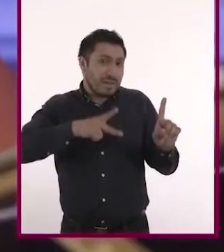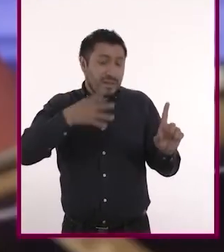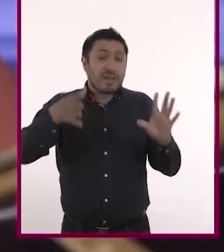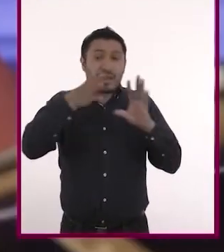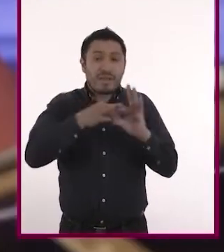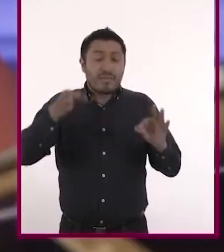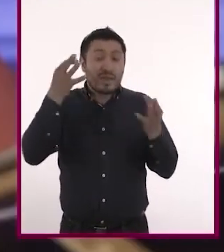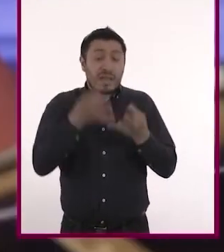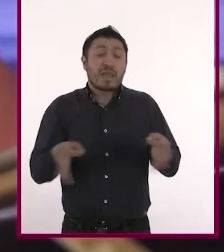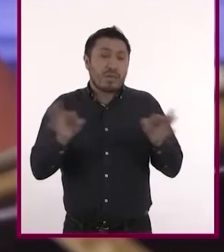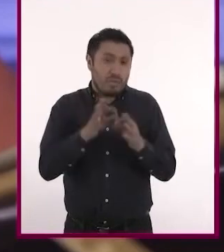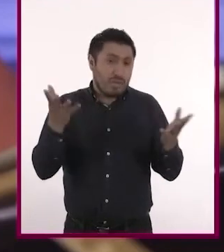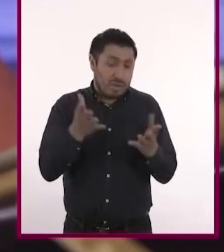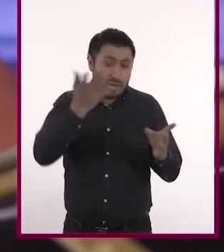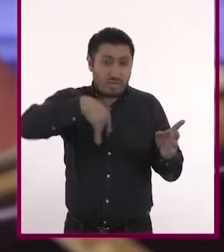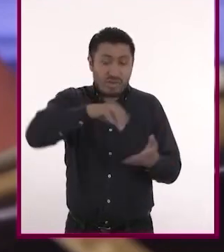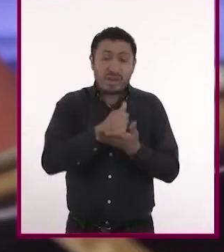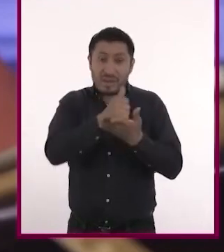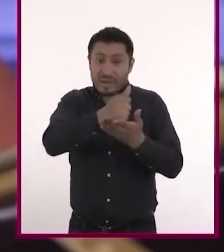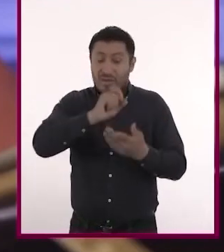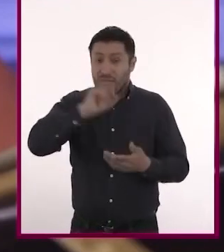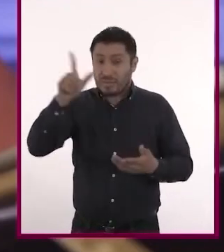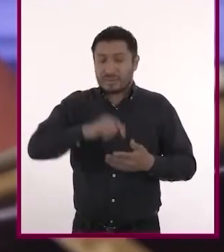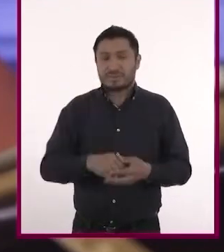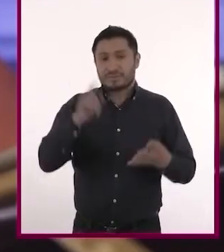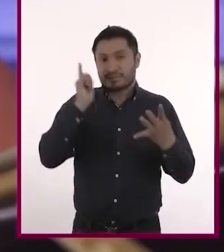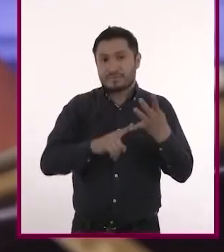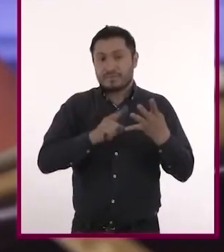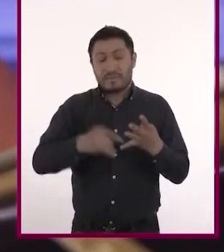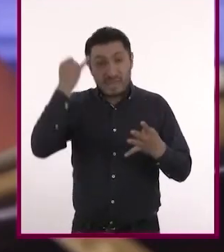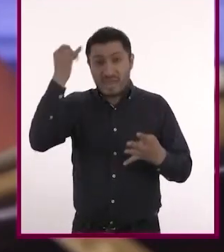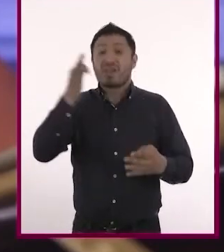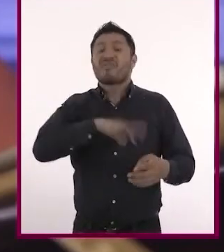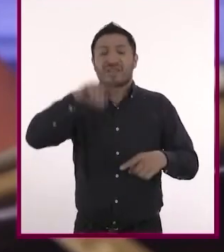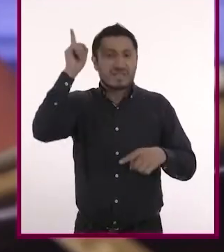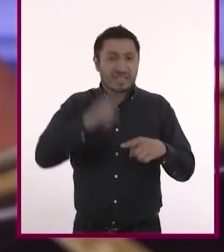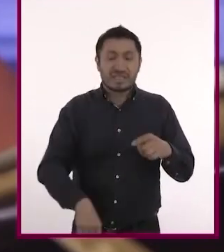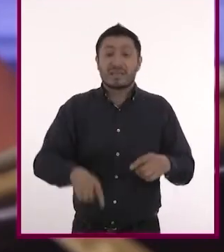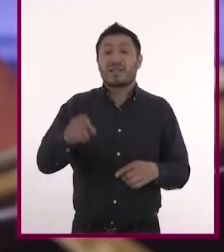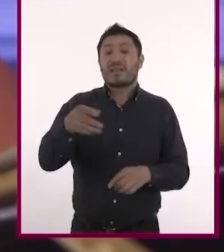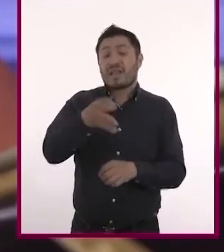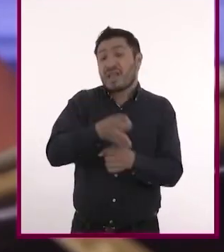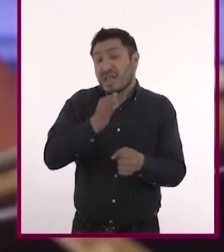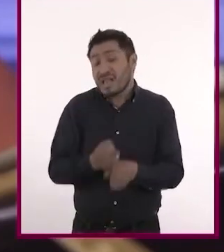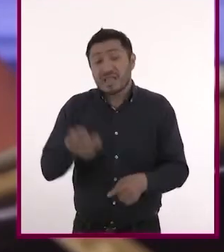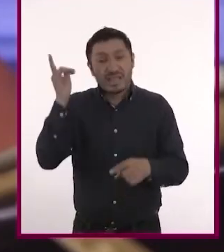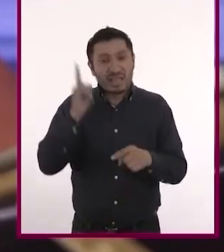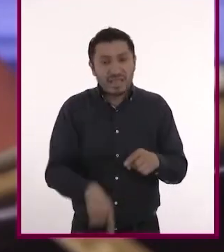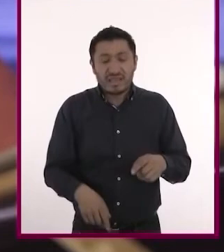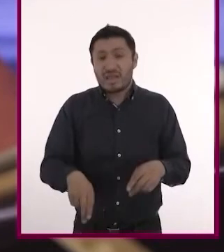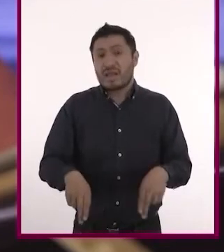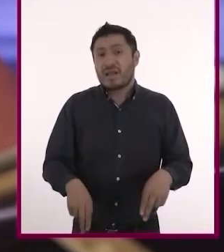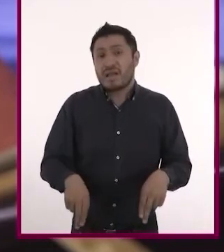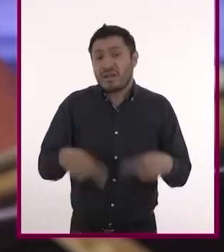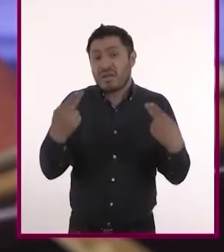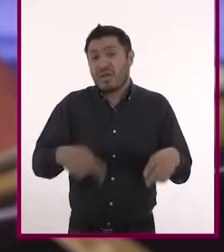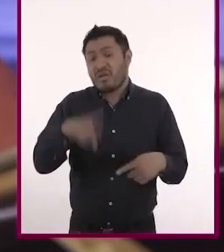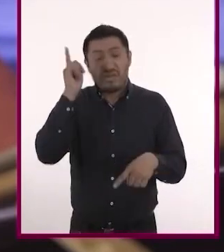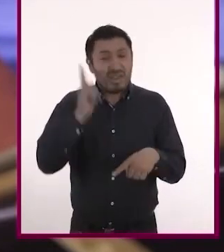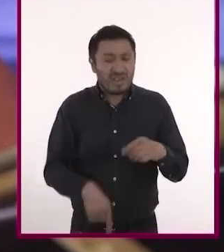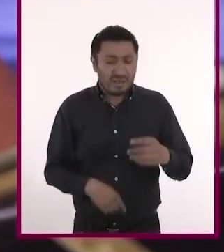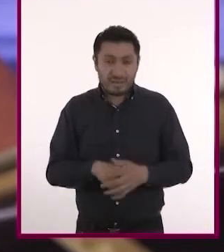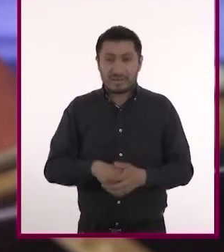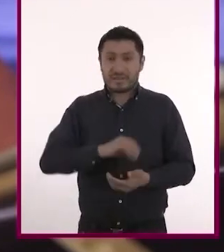haga. 4. Deja los prejuicios atrás. Evita hacer comentarios, chistes o bromas que generen etiquetas, discriminación o marginación respecto a